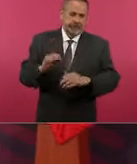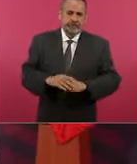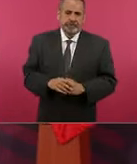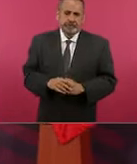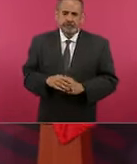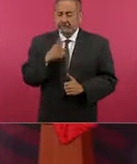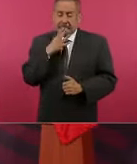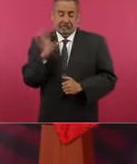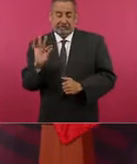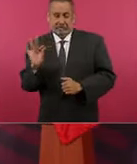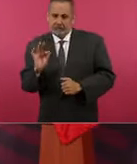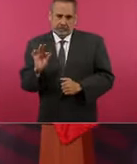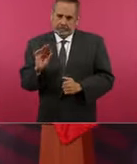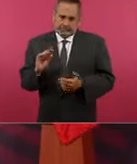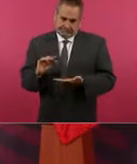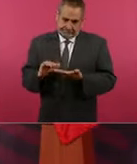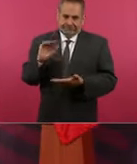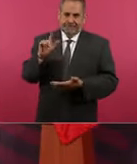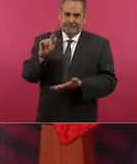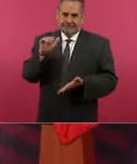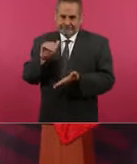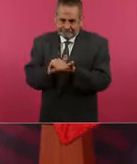No es poca cosa.